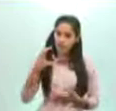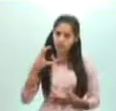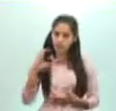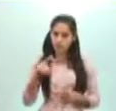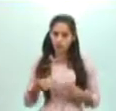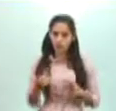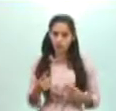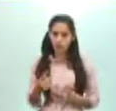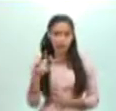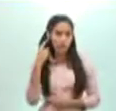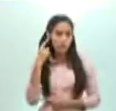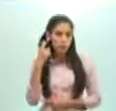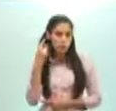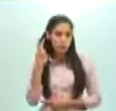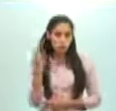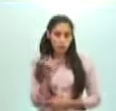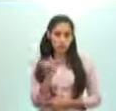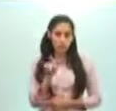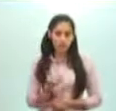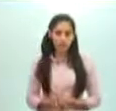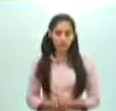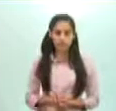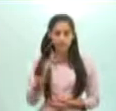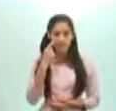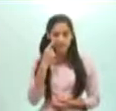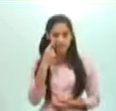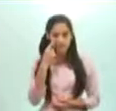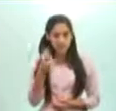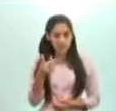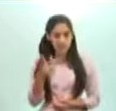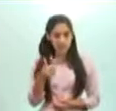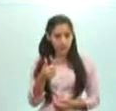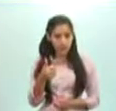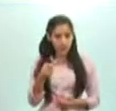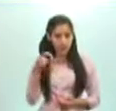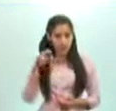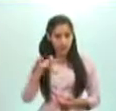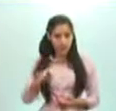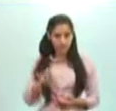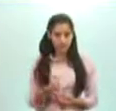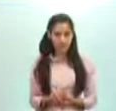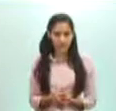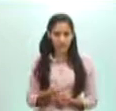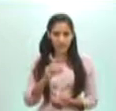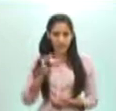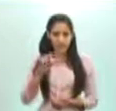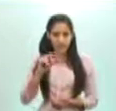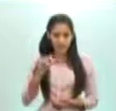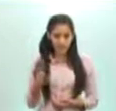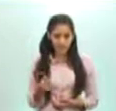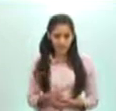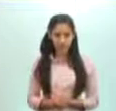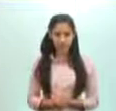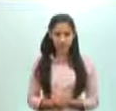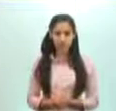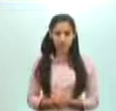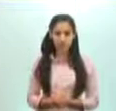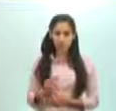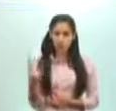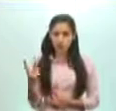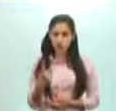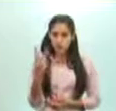porque al oído suena igual. Fíjense todos en la terminación encia, fíjense también en las